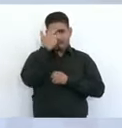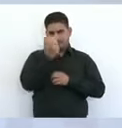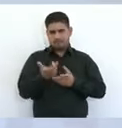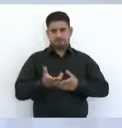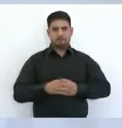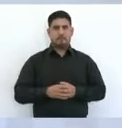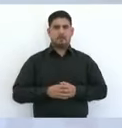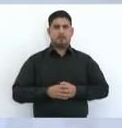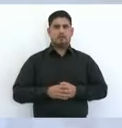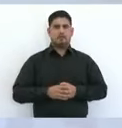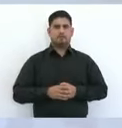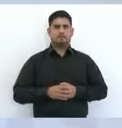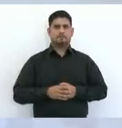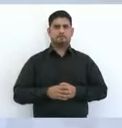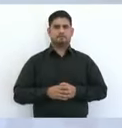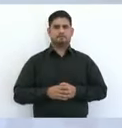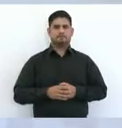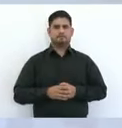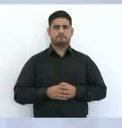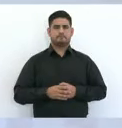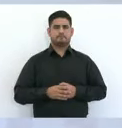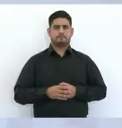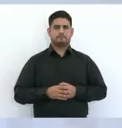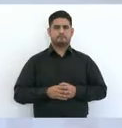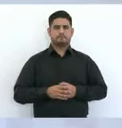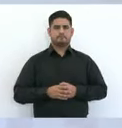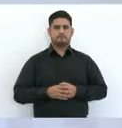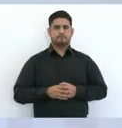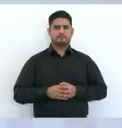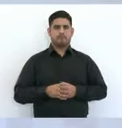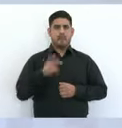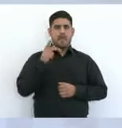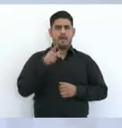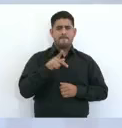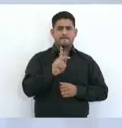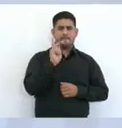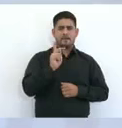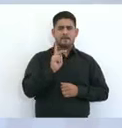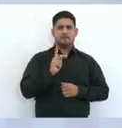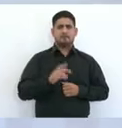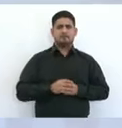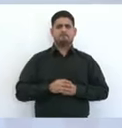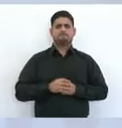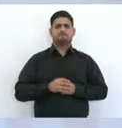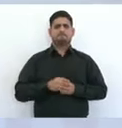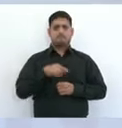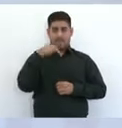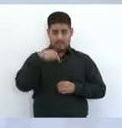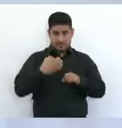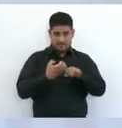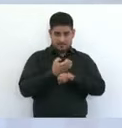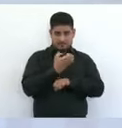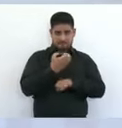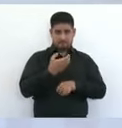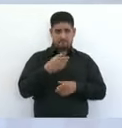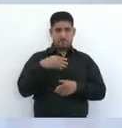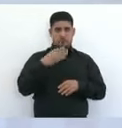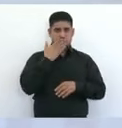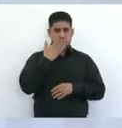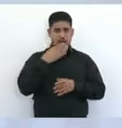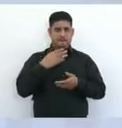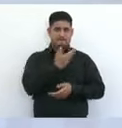No los convocamos en aquel momento, pero con las y los presidentes municipales